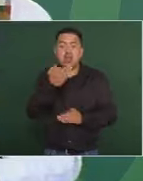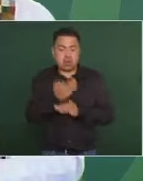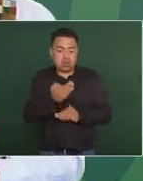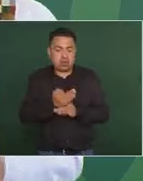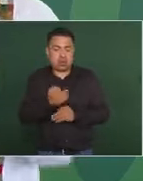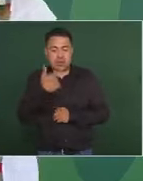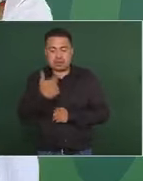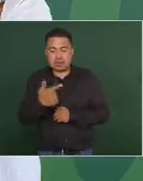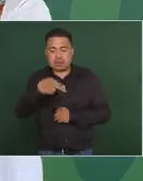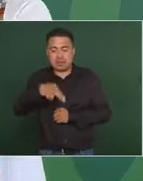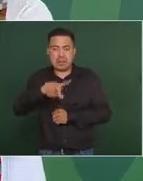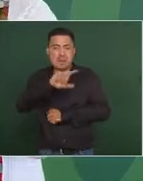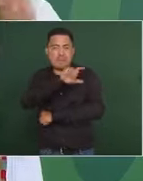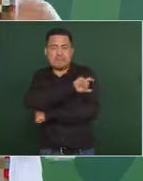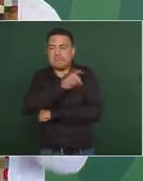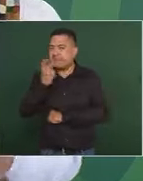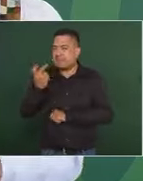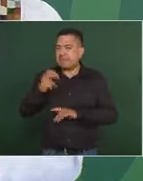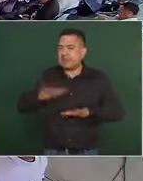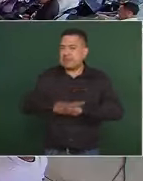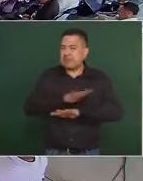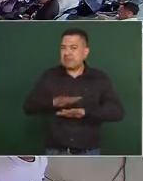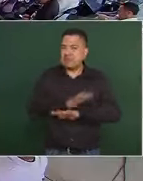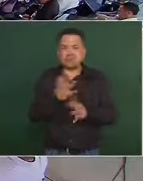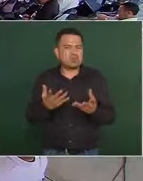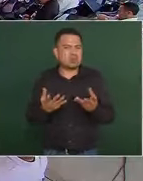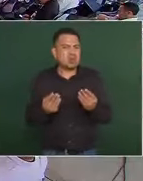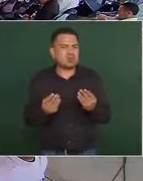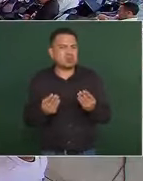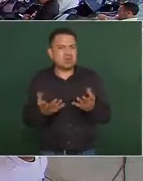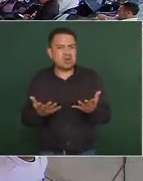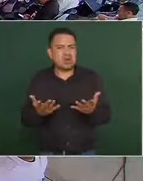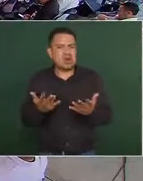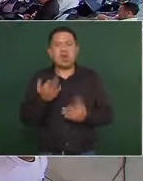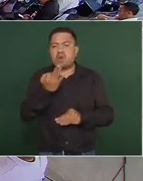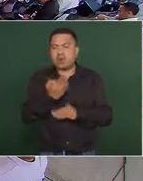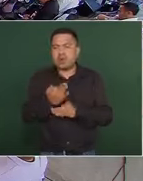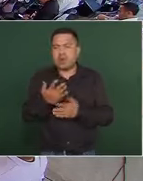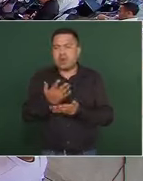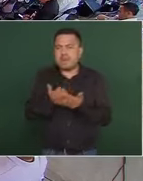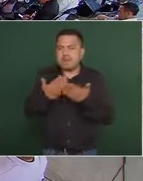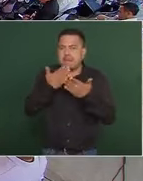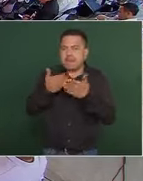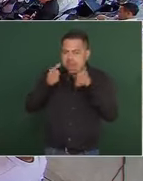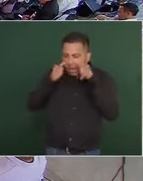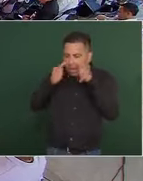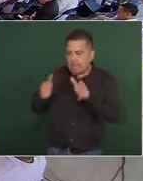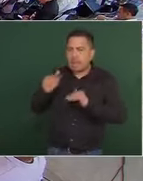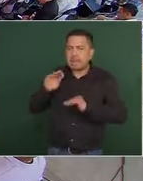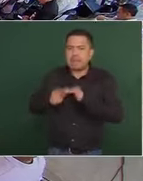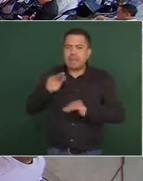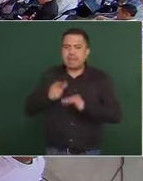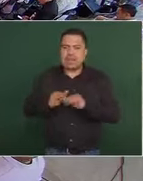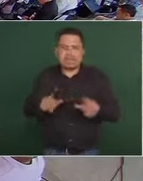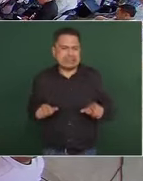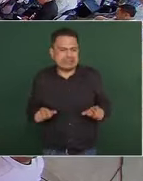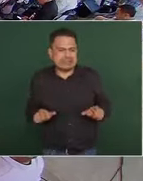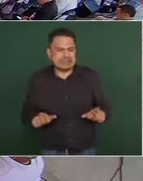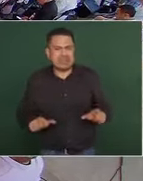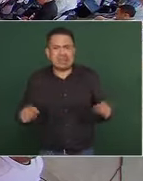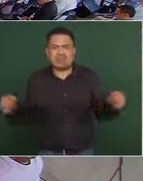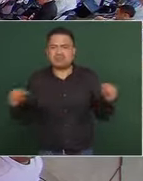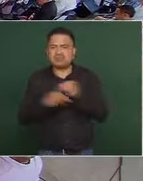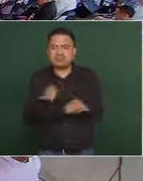Nacional, eso ha cambiado muchísimo y se está garantizando que haya cada vez más seguridad en las